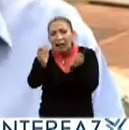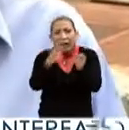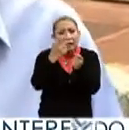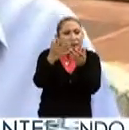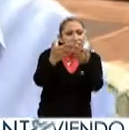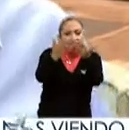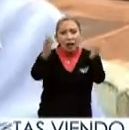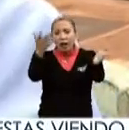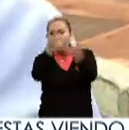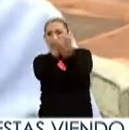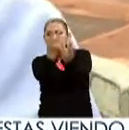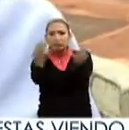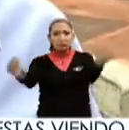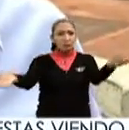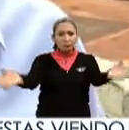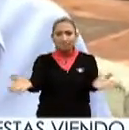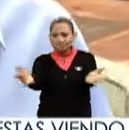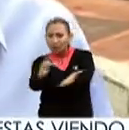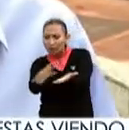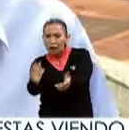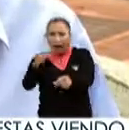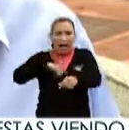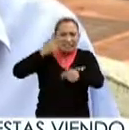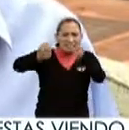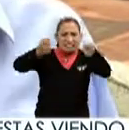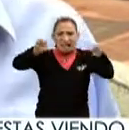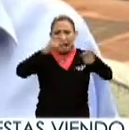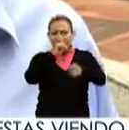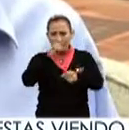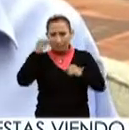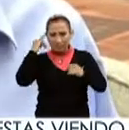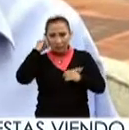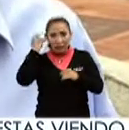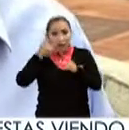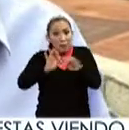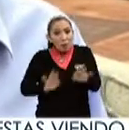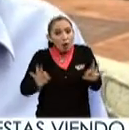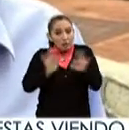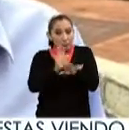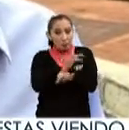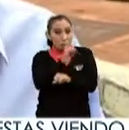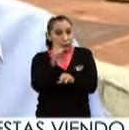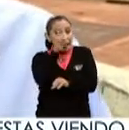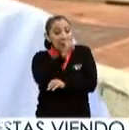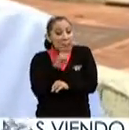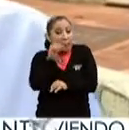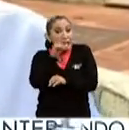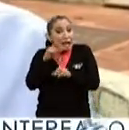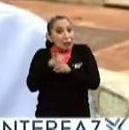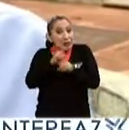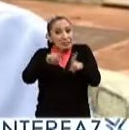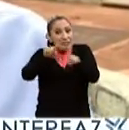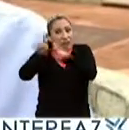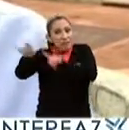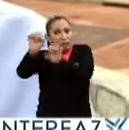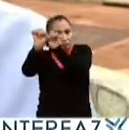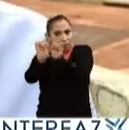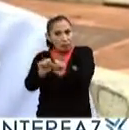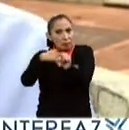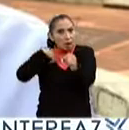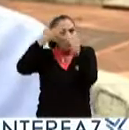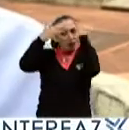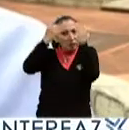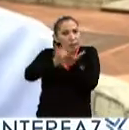las posibilidades, digamos, del fomento a la lectura en lenguas indígenas, y tiene su importancia porque las lenguas finalmente son sistemas